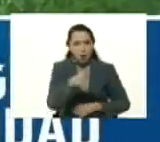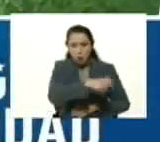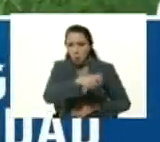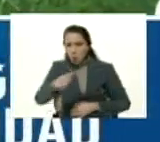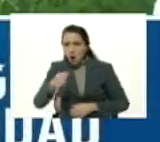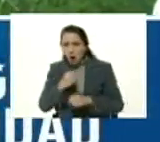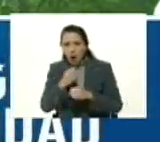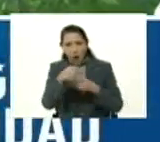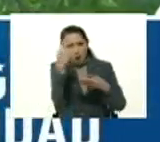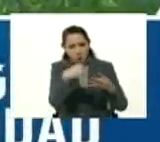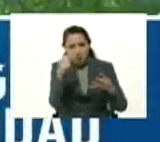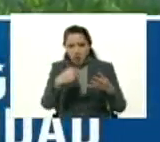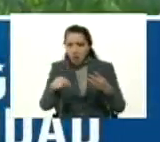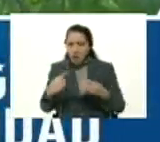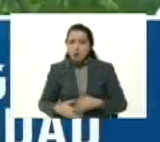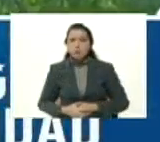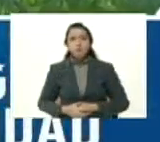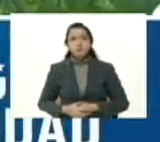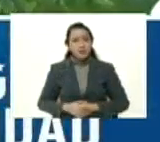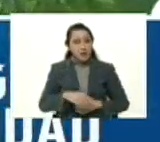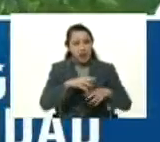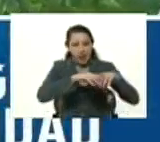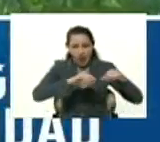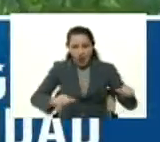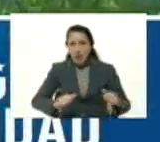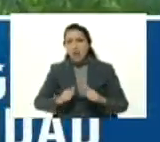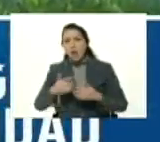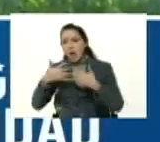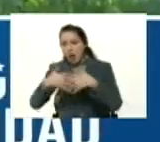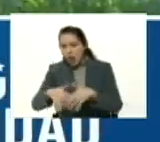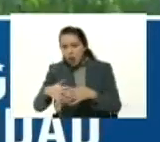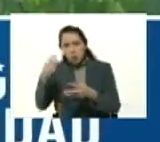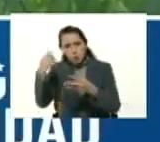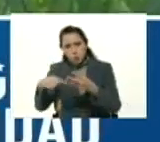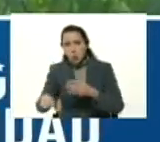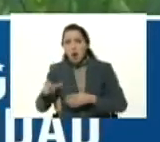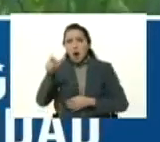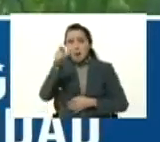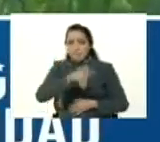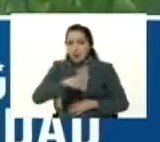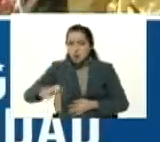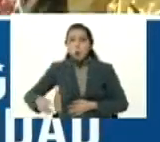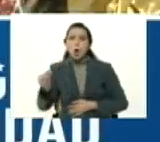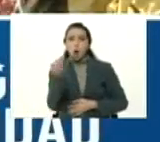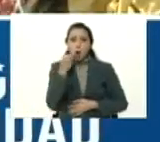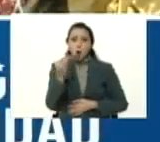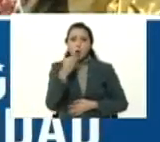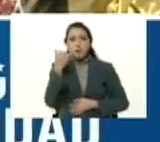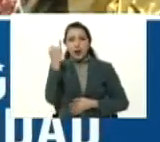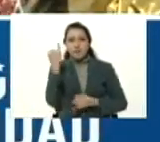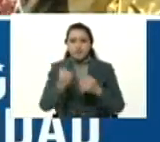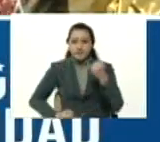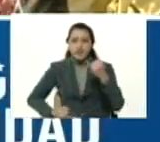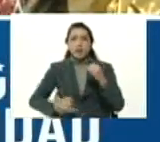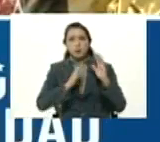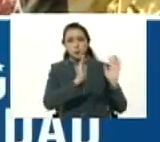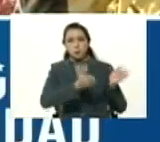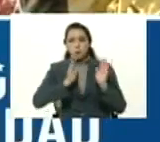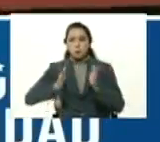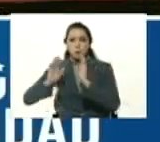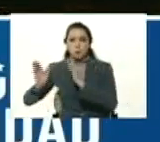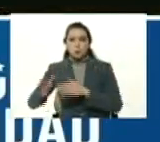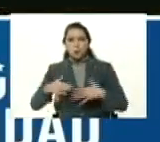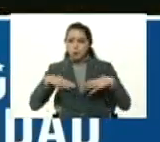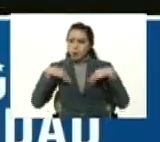la agroindustria y el consumidor. Un círculo virtuoso de ganar-ganar. Es posible en economía sana,